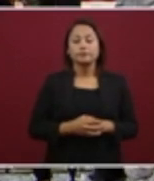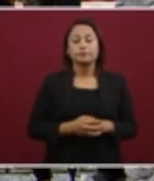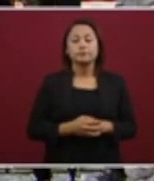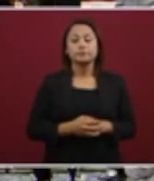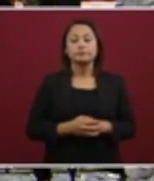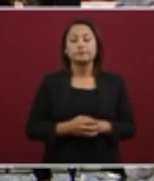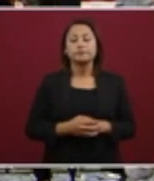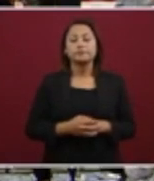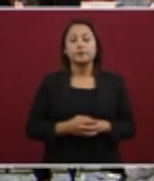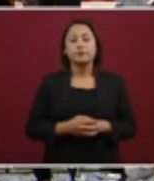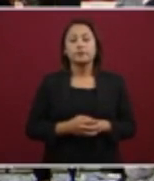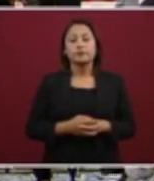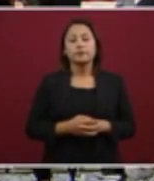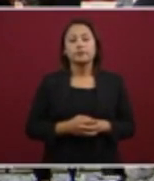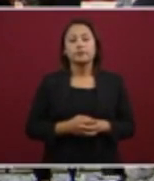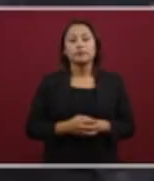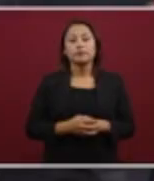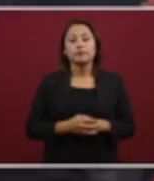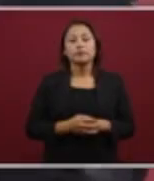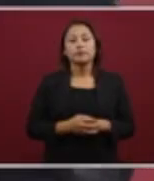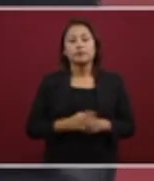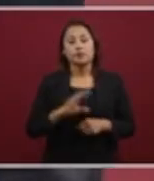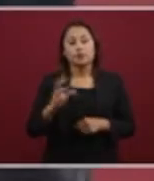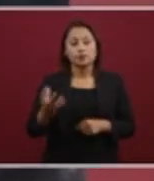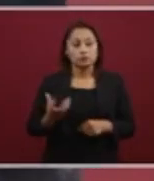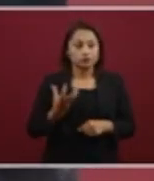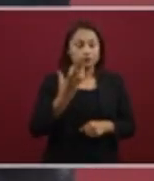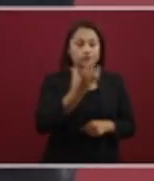Vamos. Es el sábado,